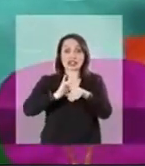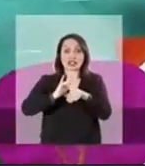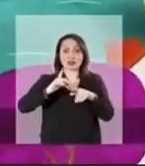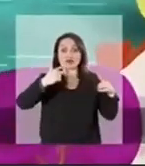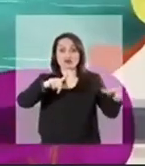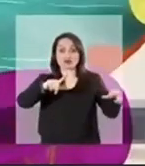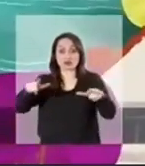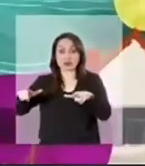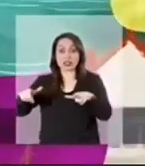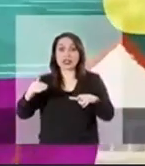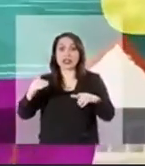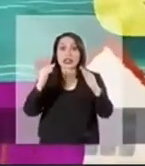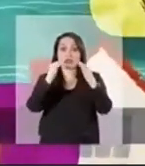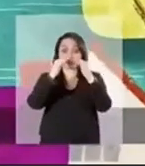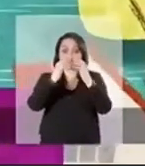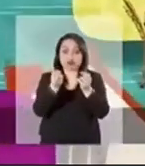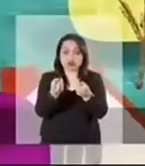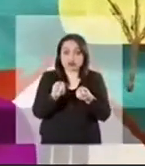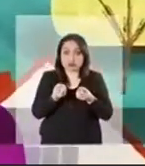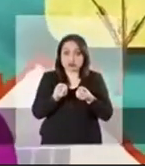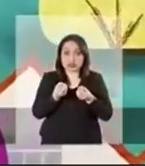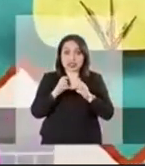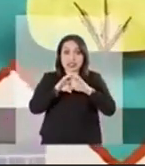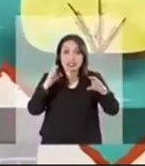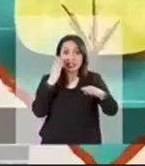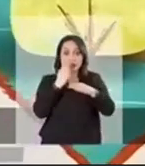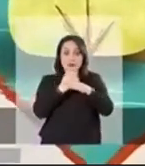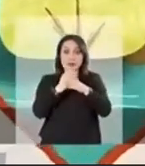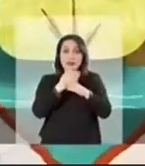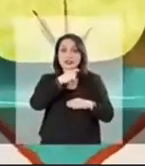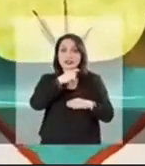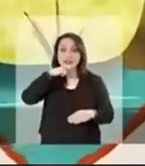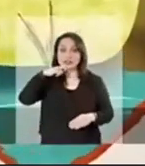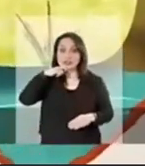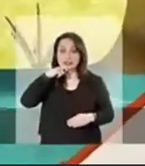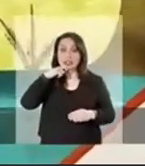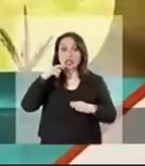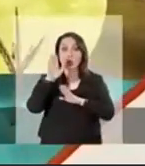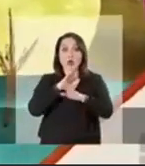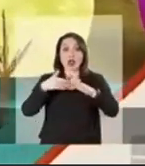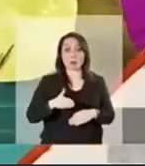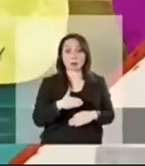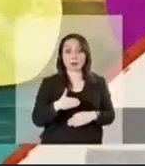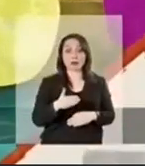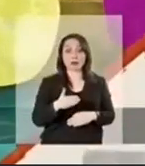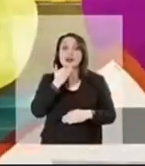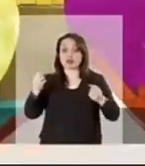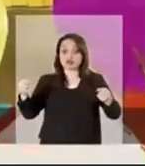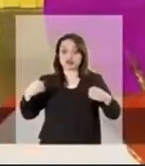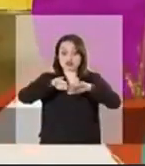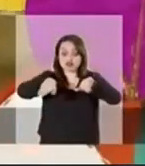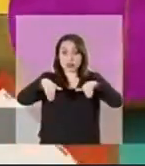distrital, invernaderos, secado de leña, piscicultura, baños termales o procesos industriales con requerimiento de frío y